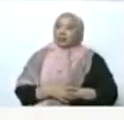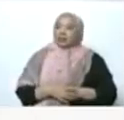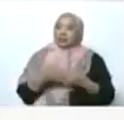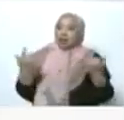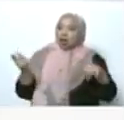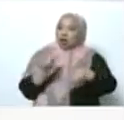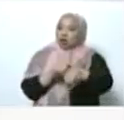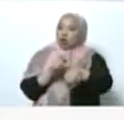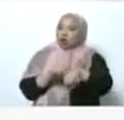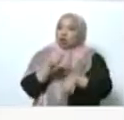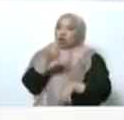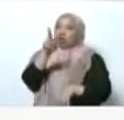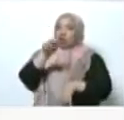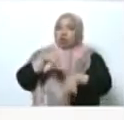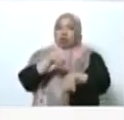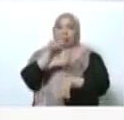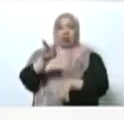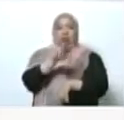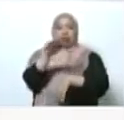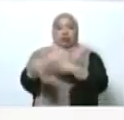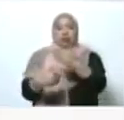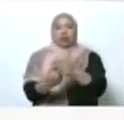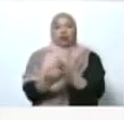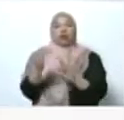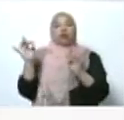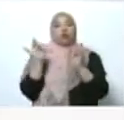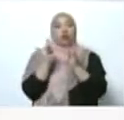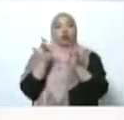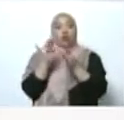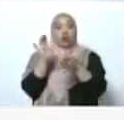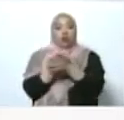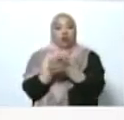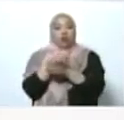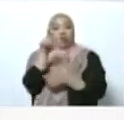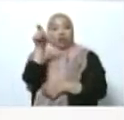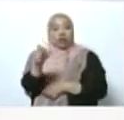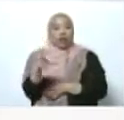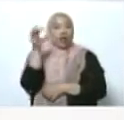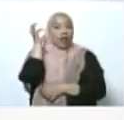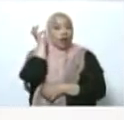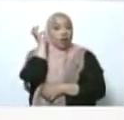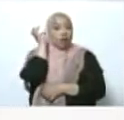A esta hora, 12:24 minutos del mediodía, establecemos un contacto con nuestra compañera Enmi Ángel.